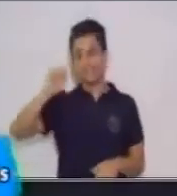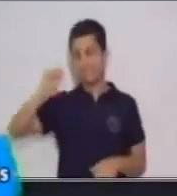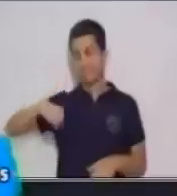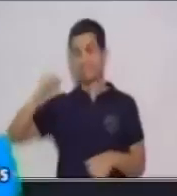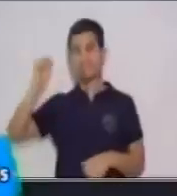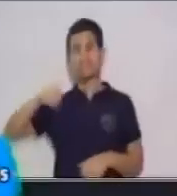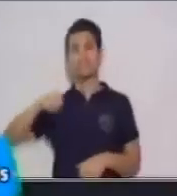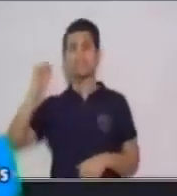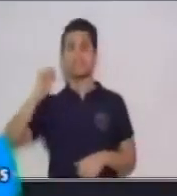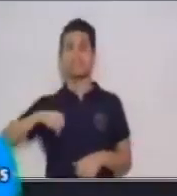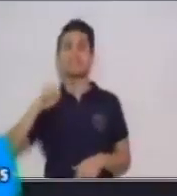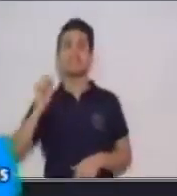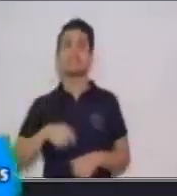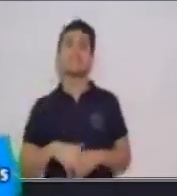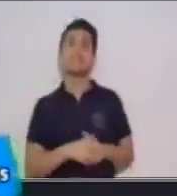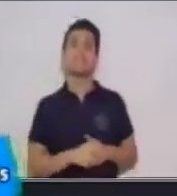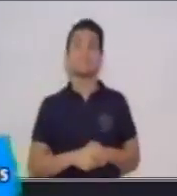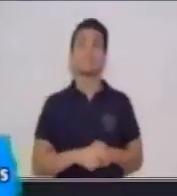sí.